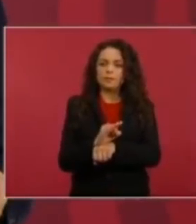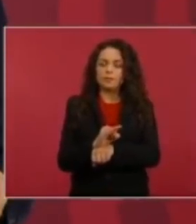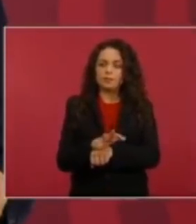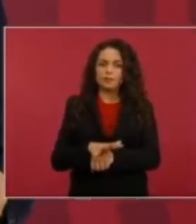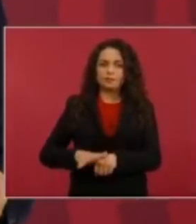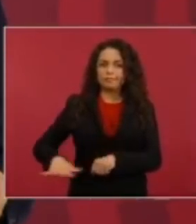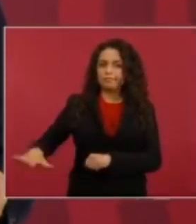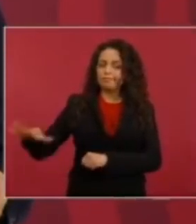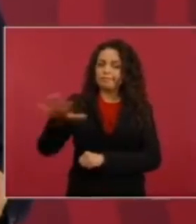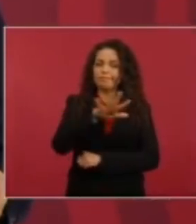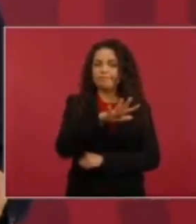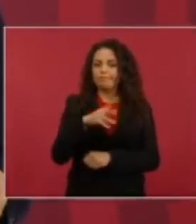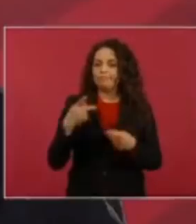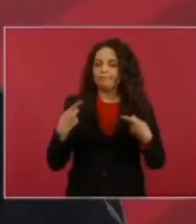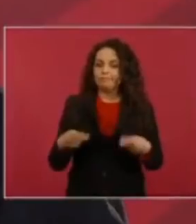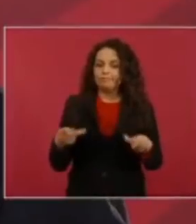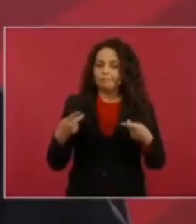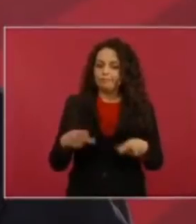público